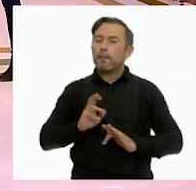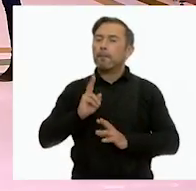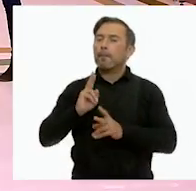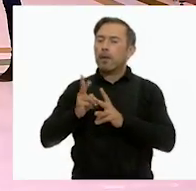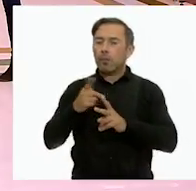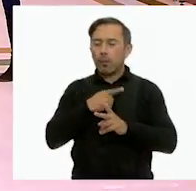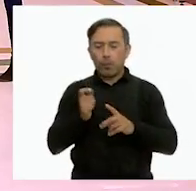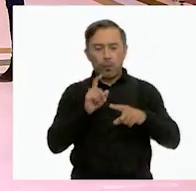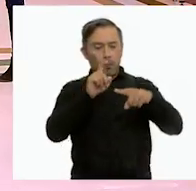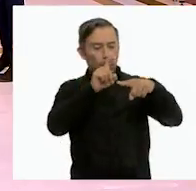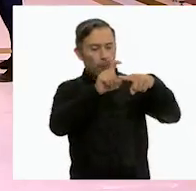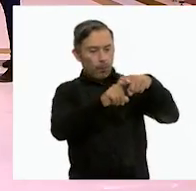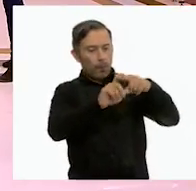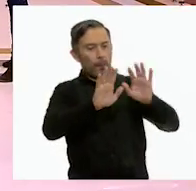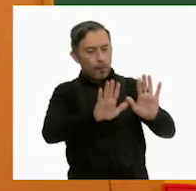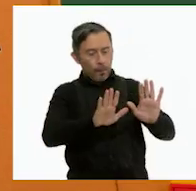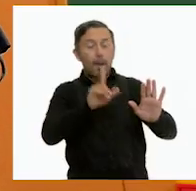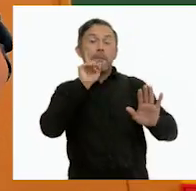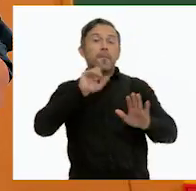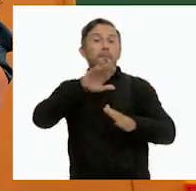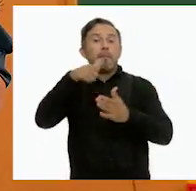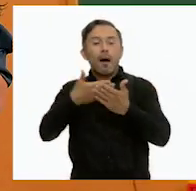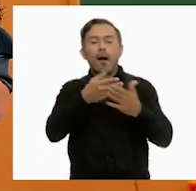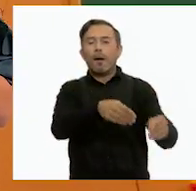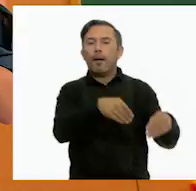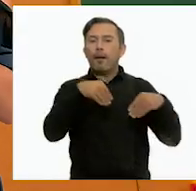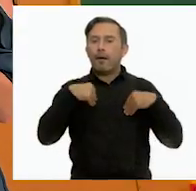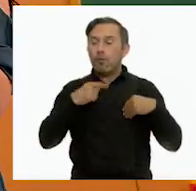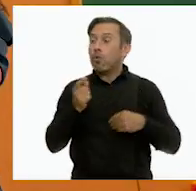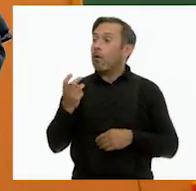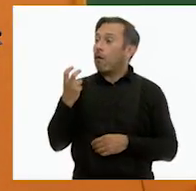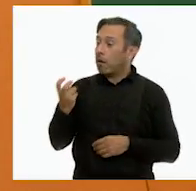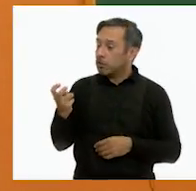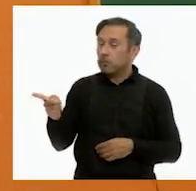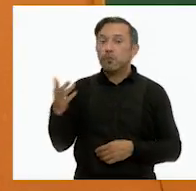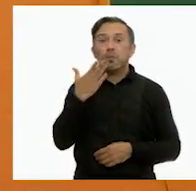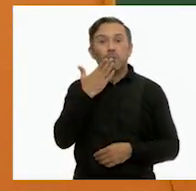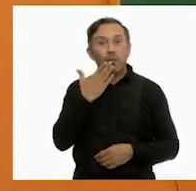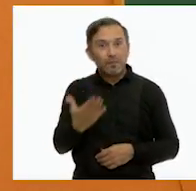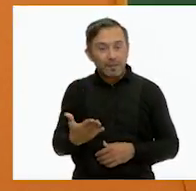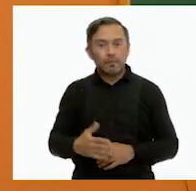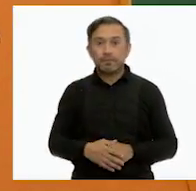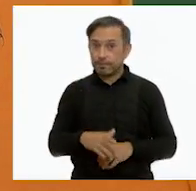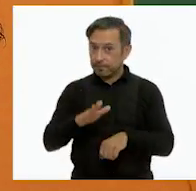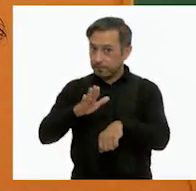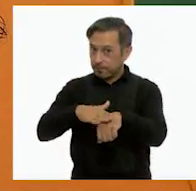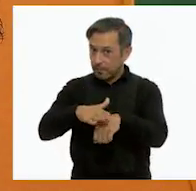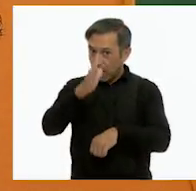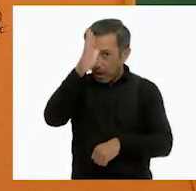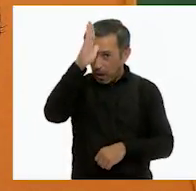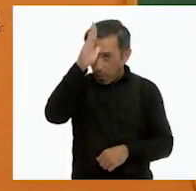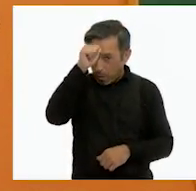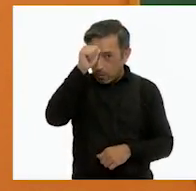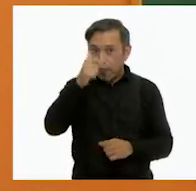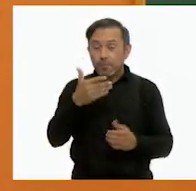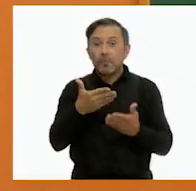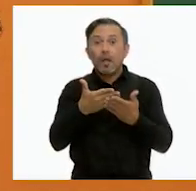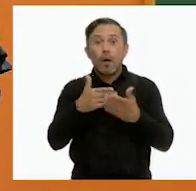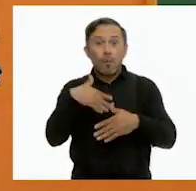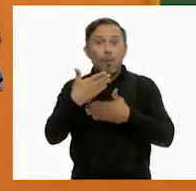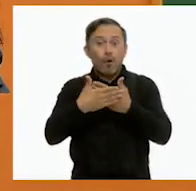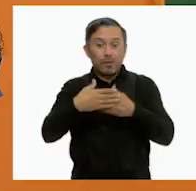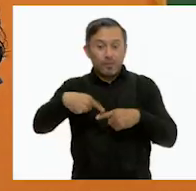día? ¿Eh? ¿Qué tal? ¡Excelente! Lo hiciste muy, muy bien. Entonces, chicos, recuerden qué es lo que debemos de hacer ahora que